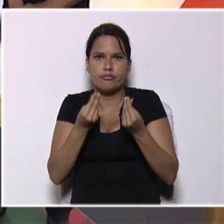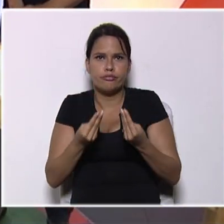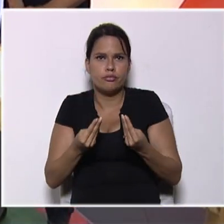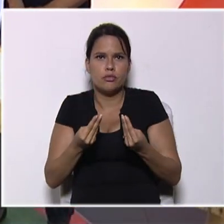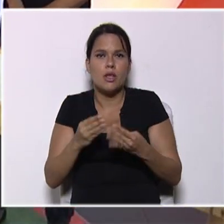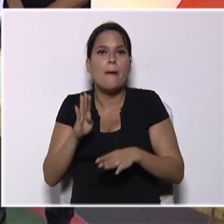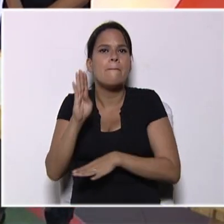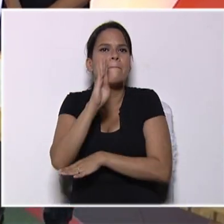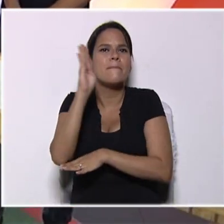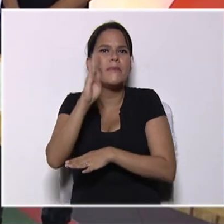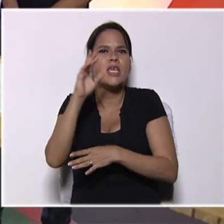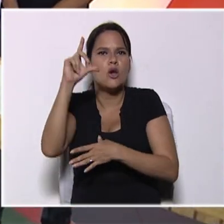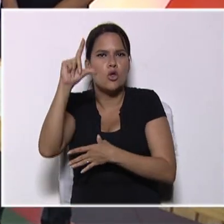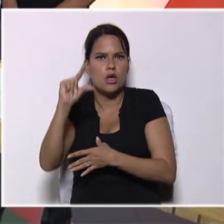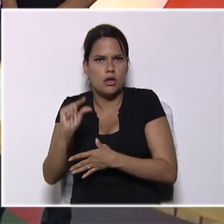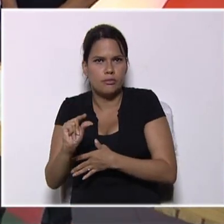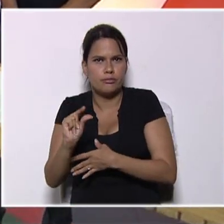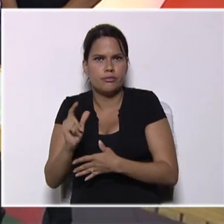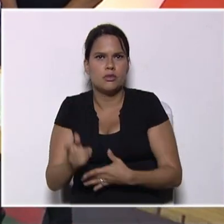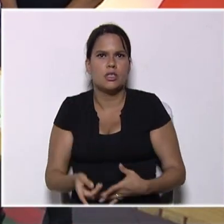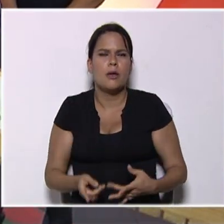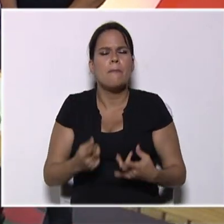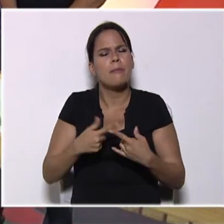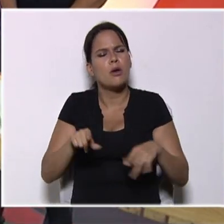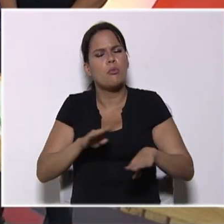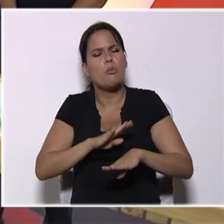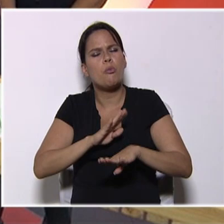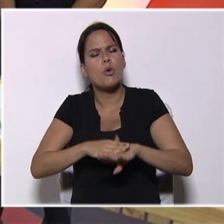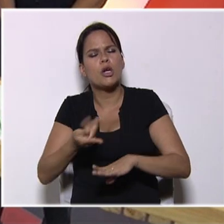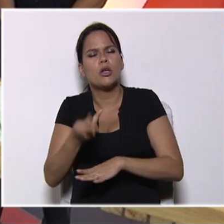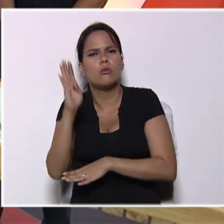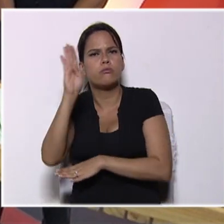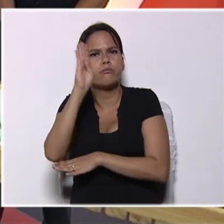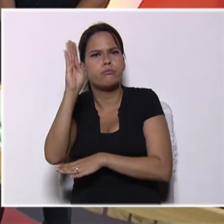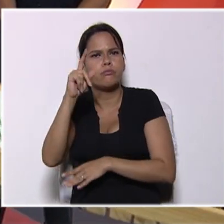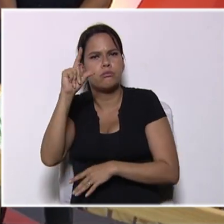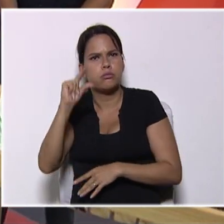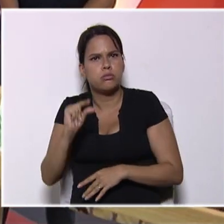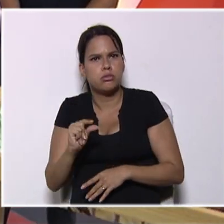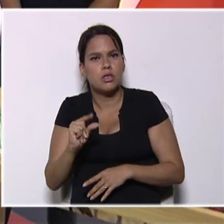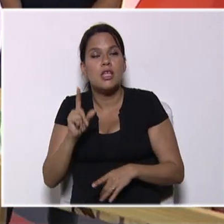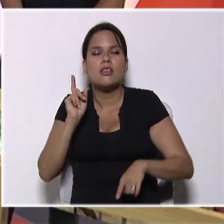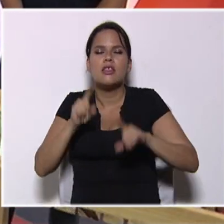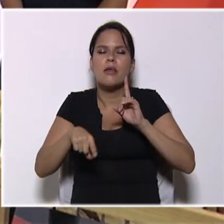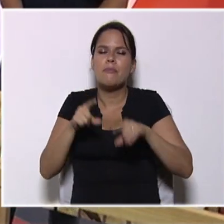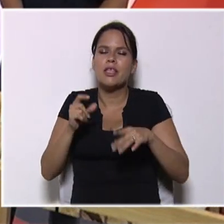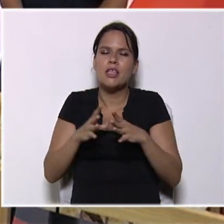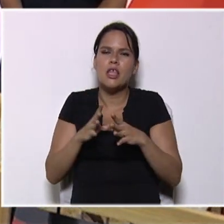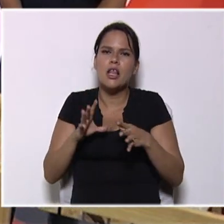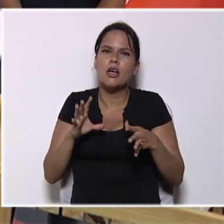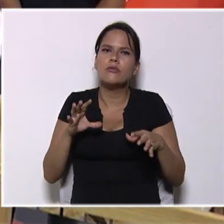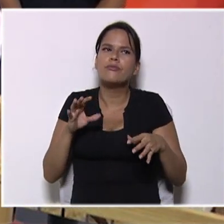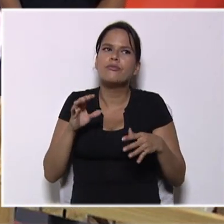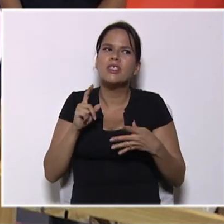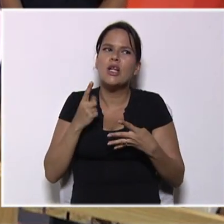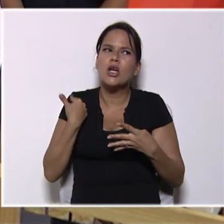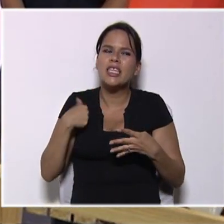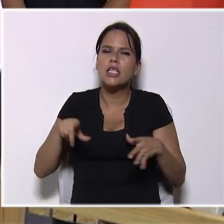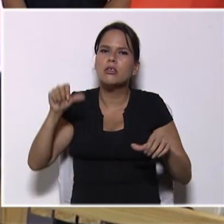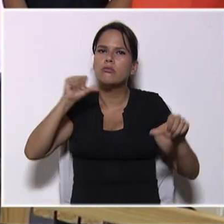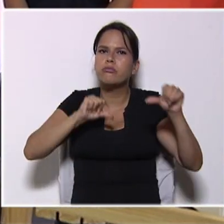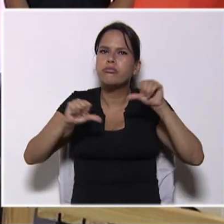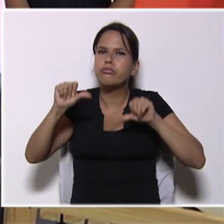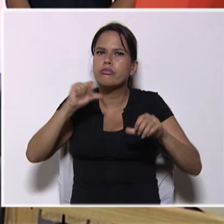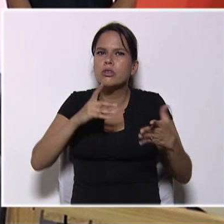biodegradable. Es por ello, pero ¿por qué no es biodegradable? De acuerdo a la composición química de ellos, si es orgánico e